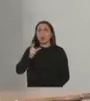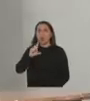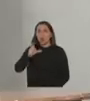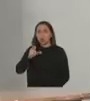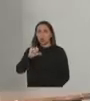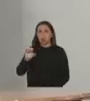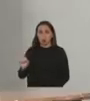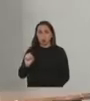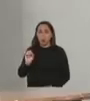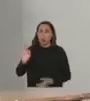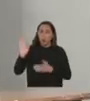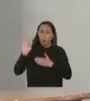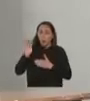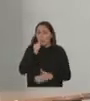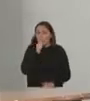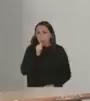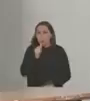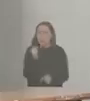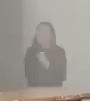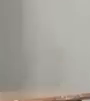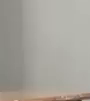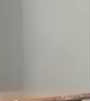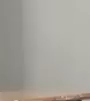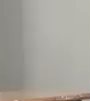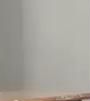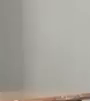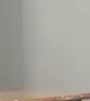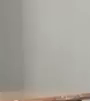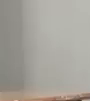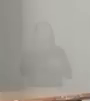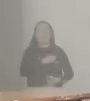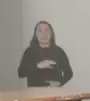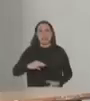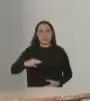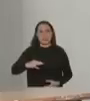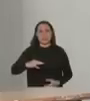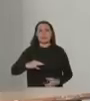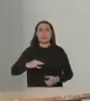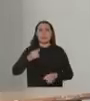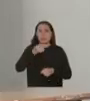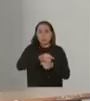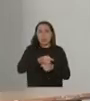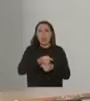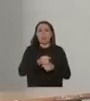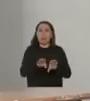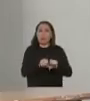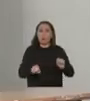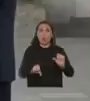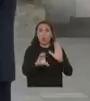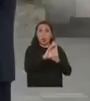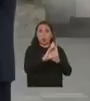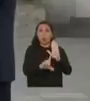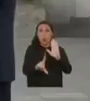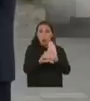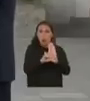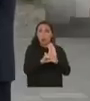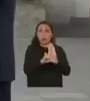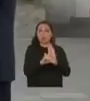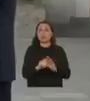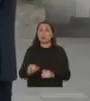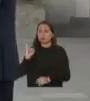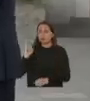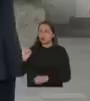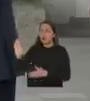cual. Ya, me quedan dudas todavía por qué es tan responsable George Jackson, se lo podemos preguntar al senador, pero Axel Calliz...